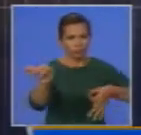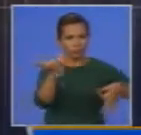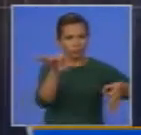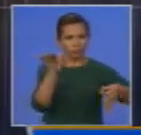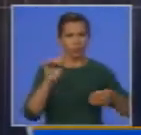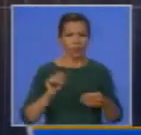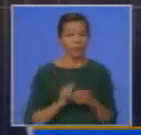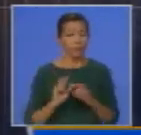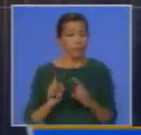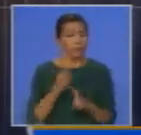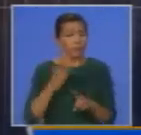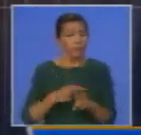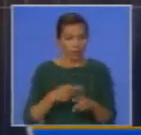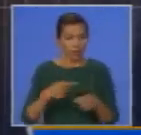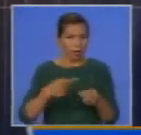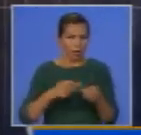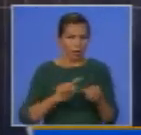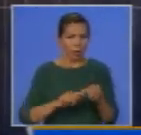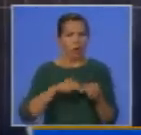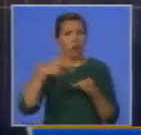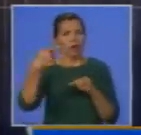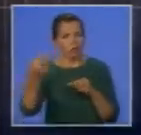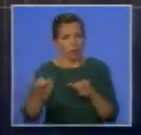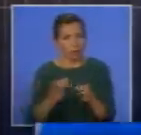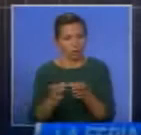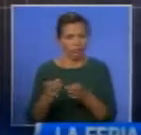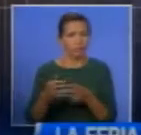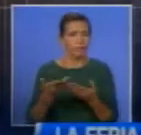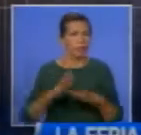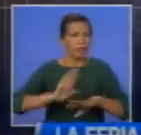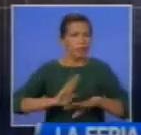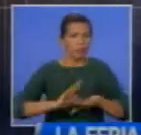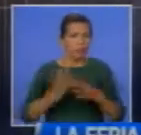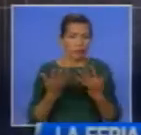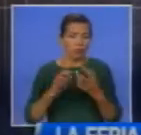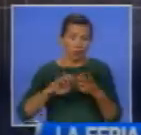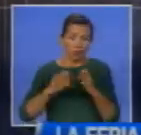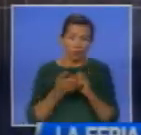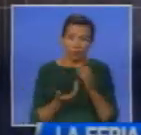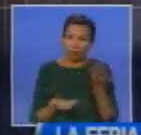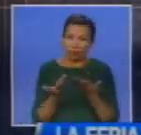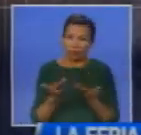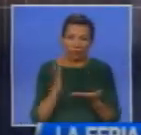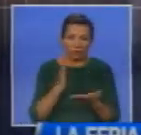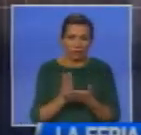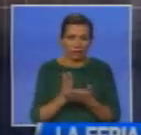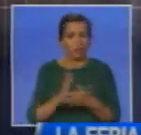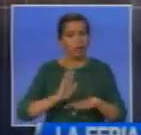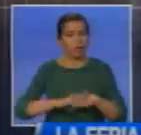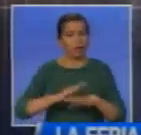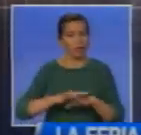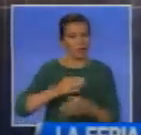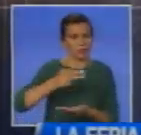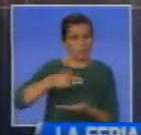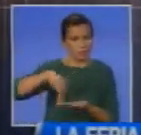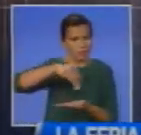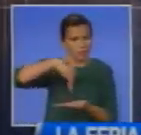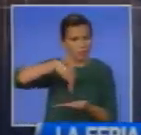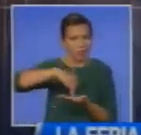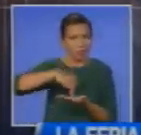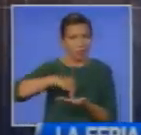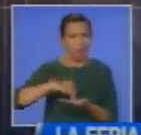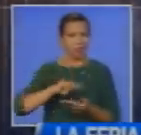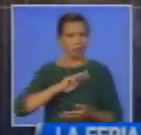tenía previsto realizarse fuera de Quito. El motivo obedece, según el alcalde del municipio Mejía, Edwin Llanes, a que